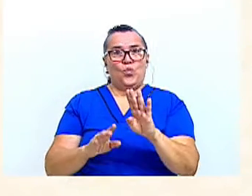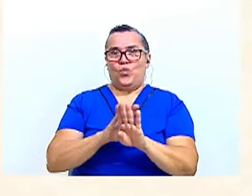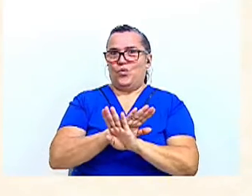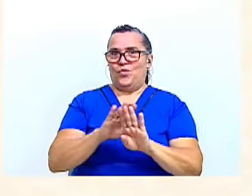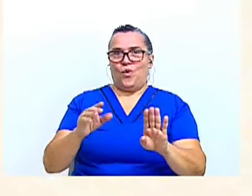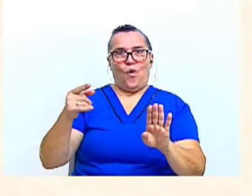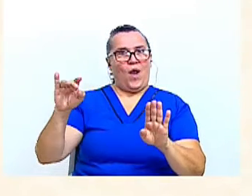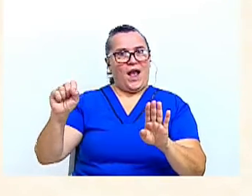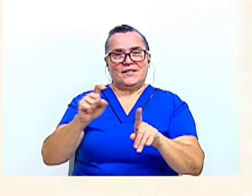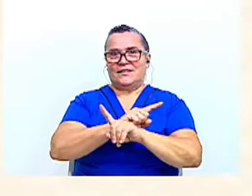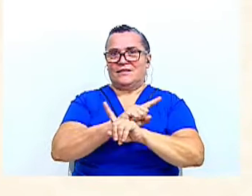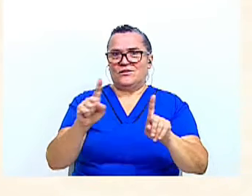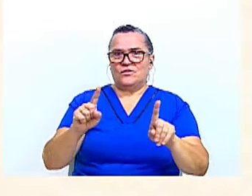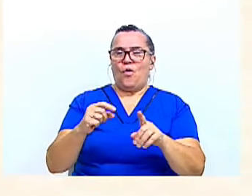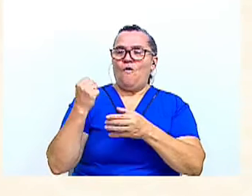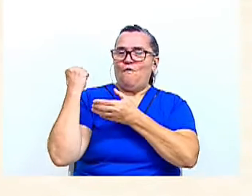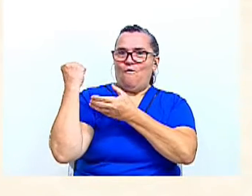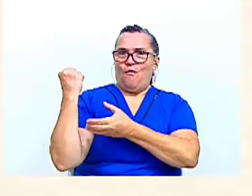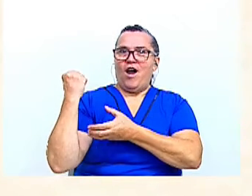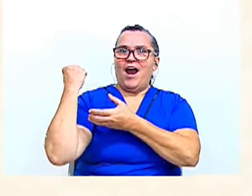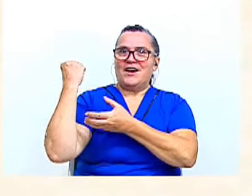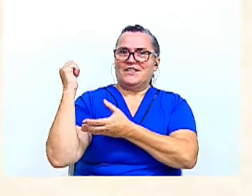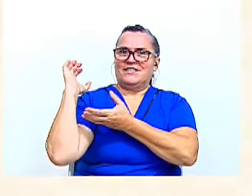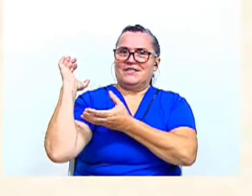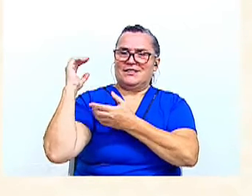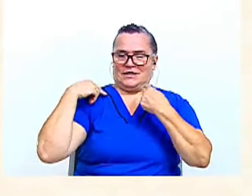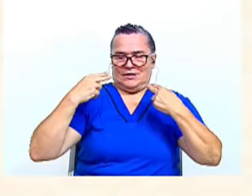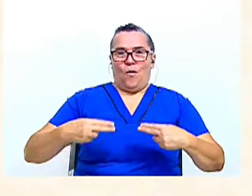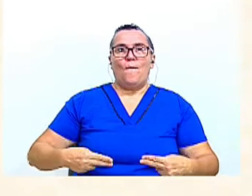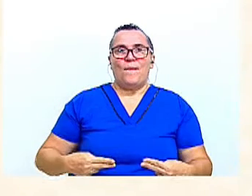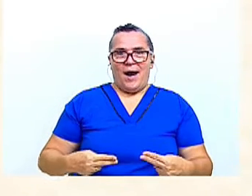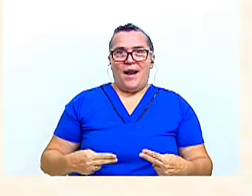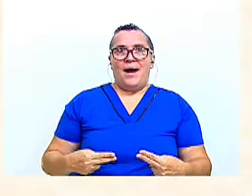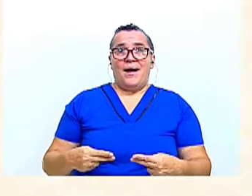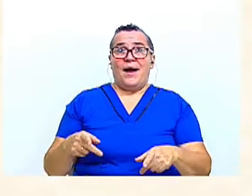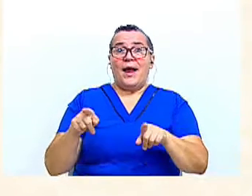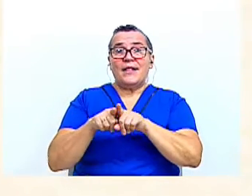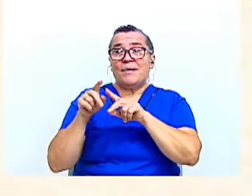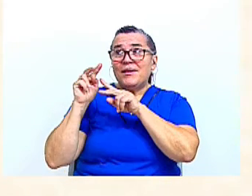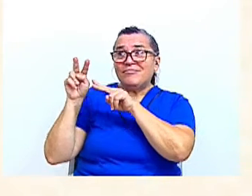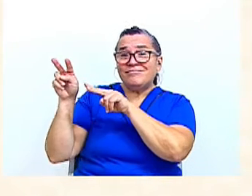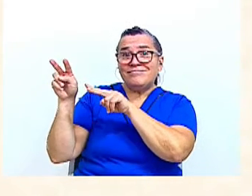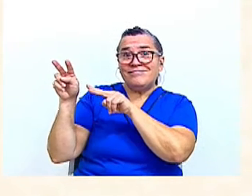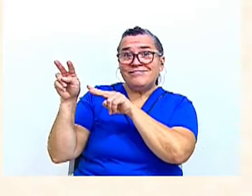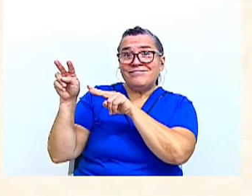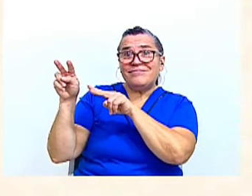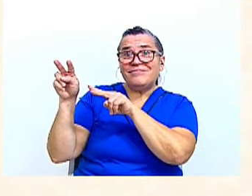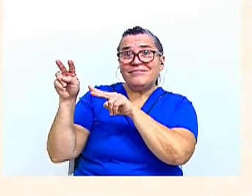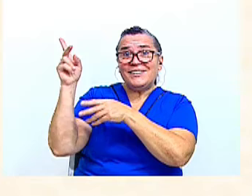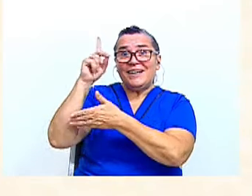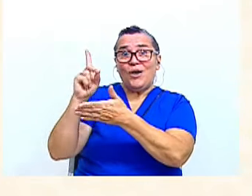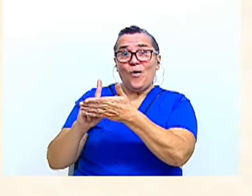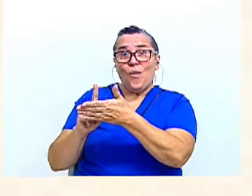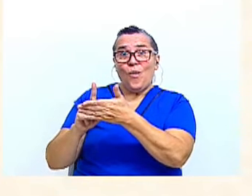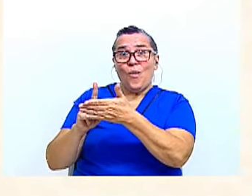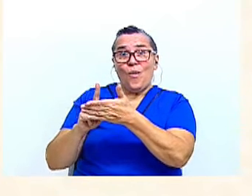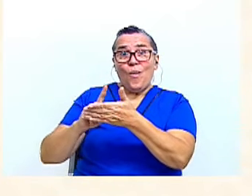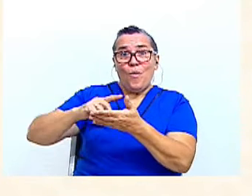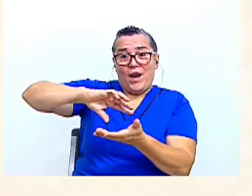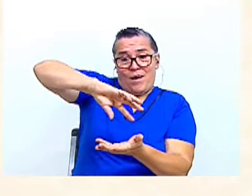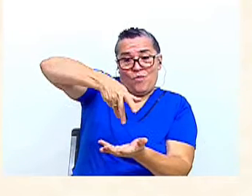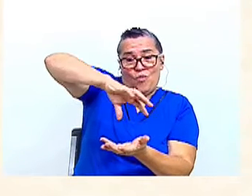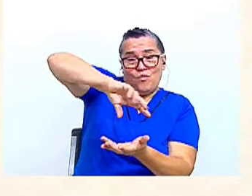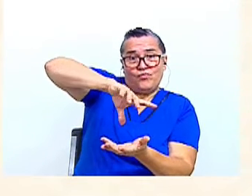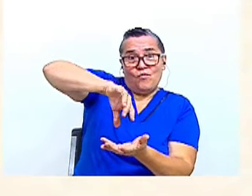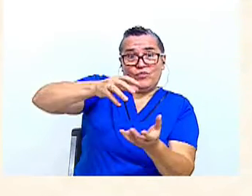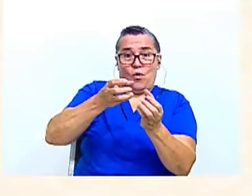también tenían que utilizar la fuerza humana. Y como podemos ver en esta ilustración, la prensa de Balancín en